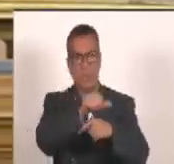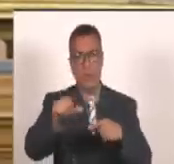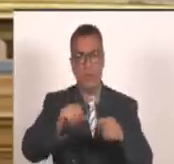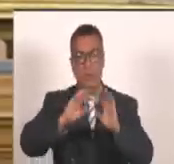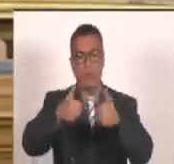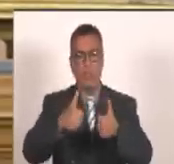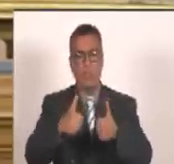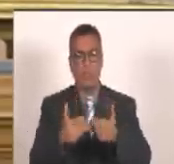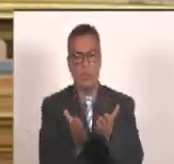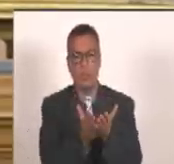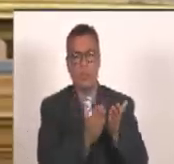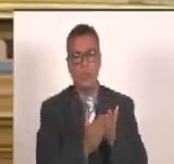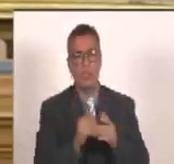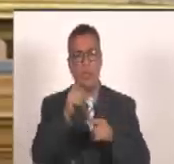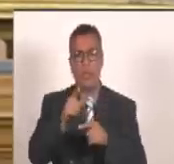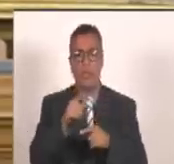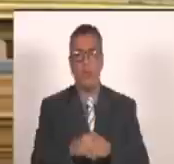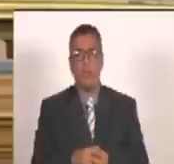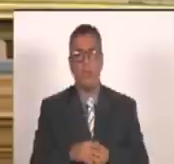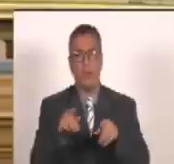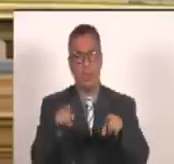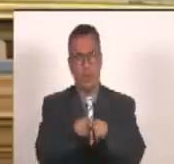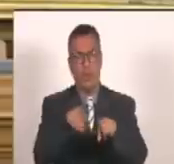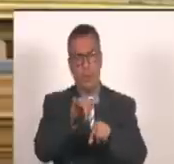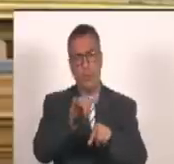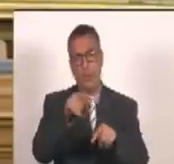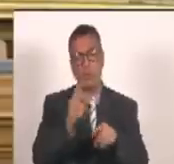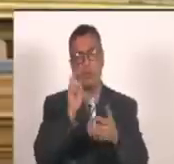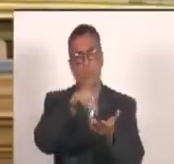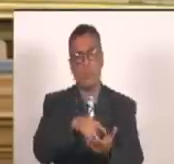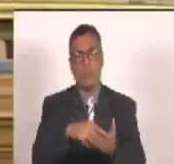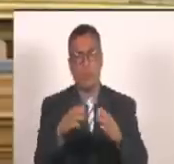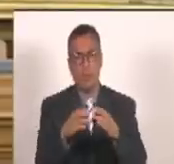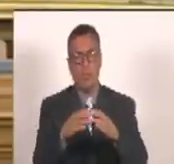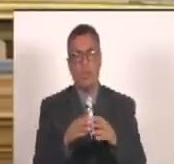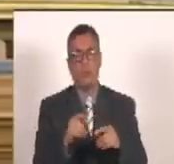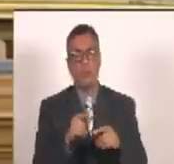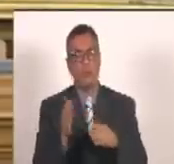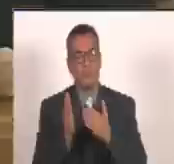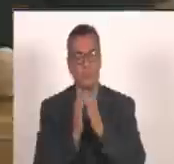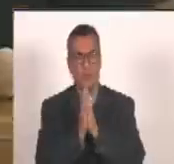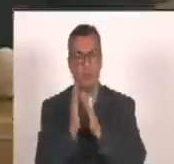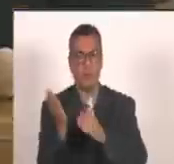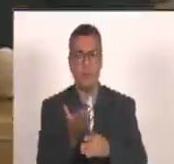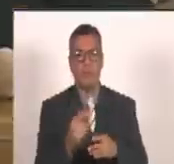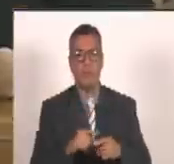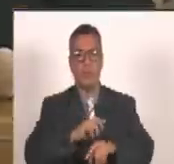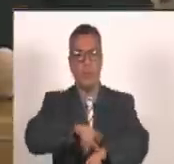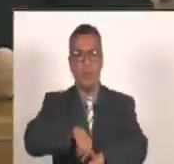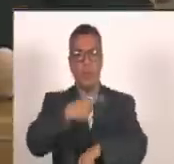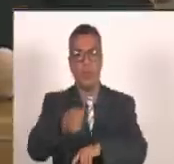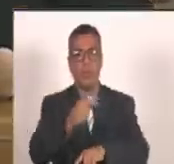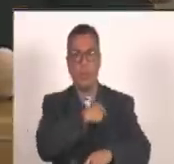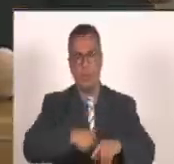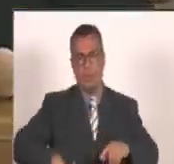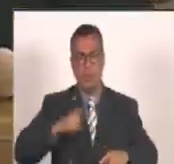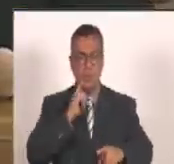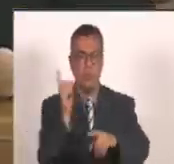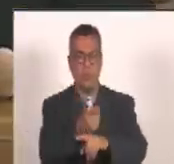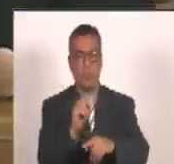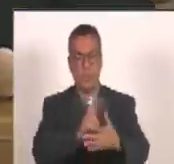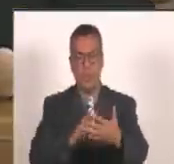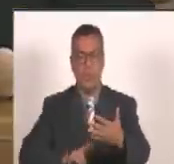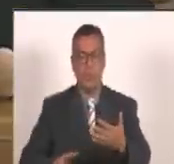semana y no van a ir con esa periquera al salón, ¿verdad? Adelante, secretaria. Acto seguido, el presidente ordenó